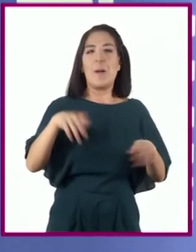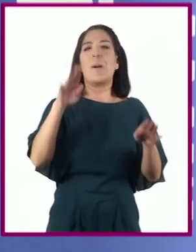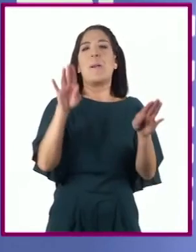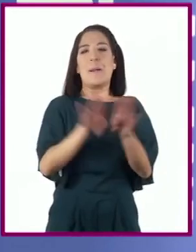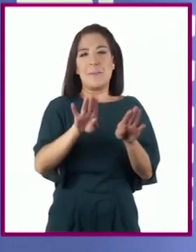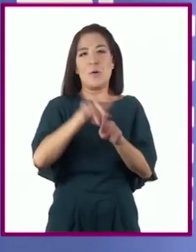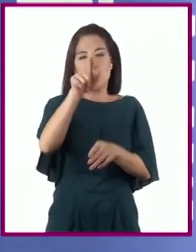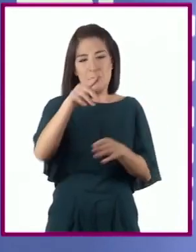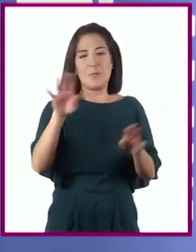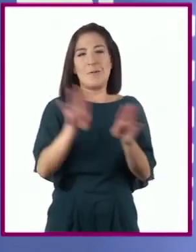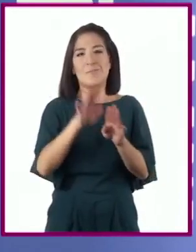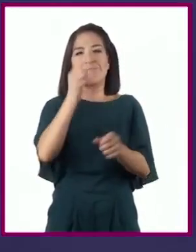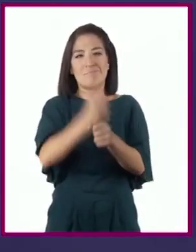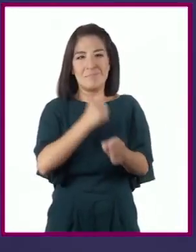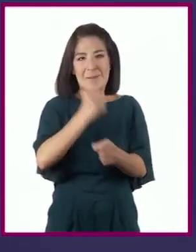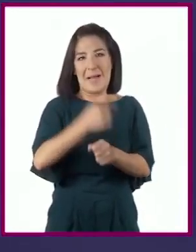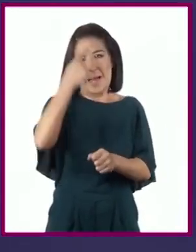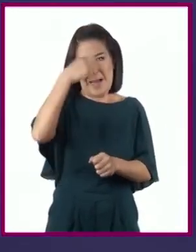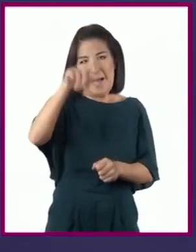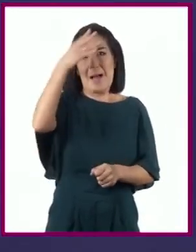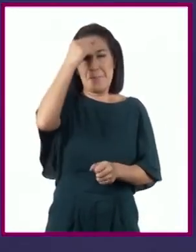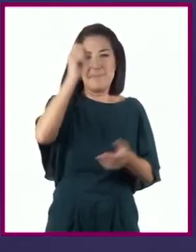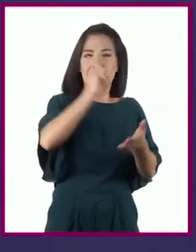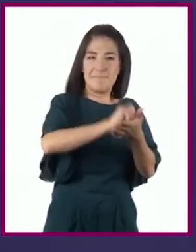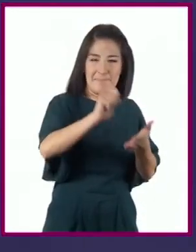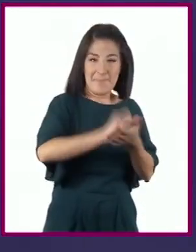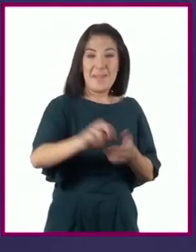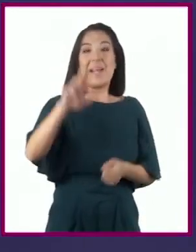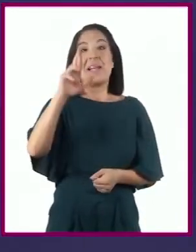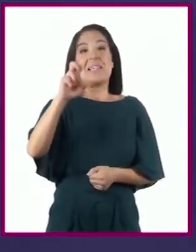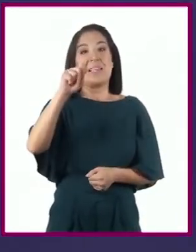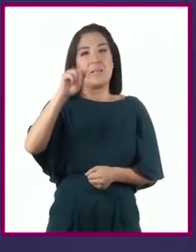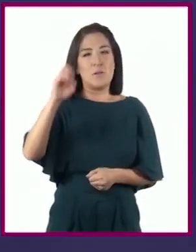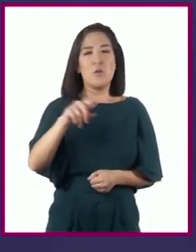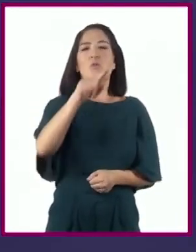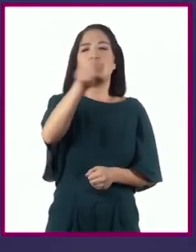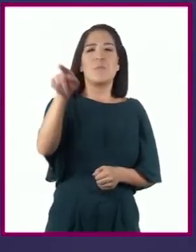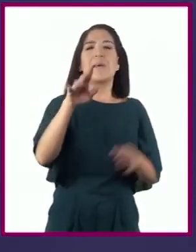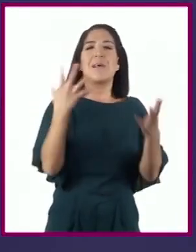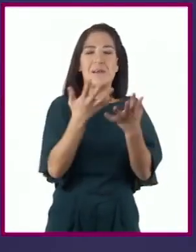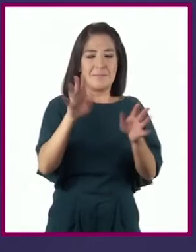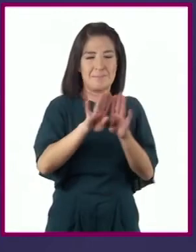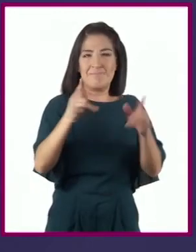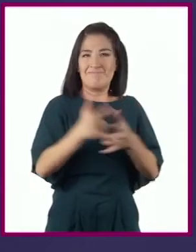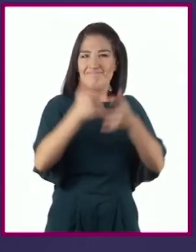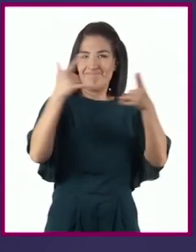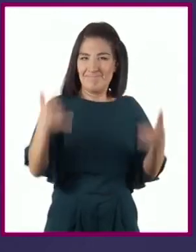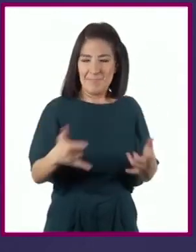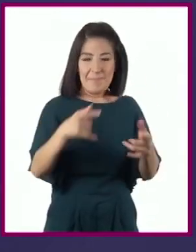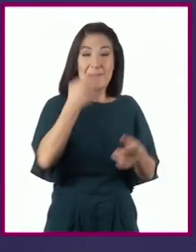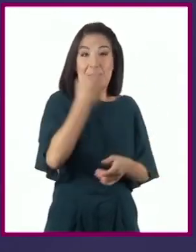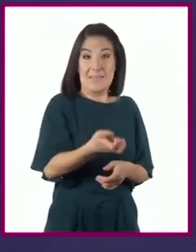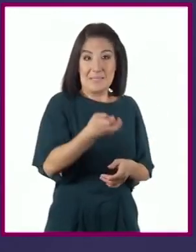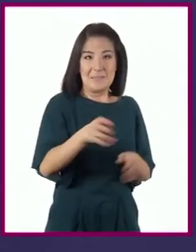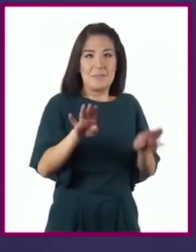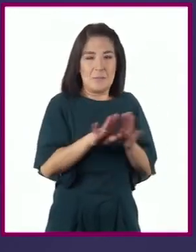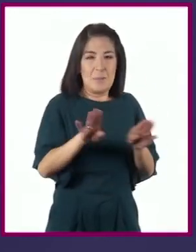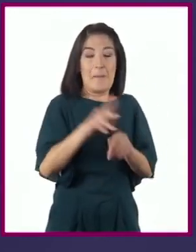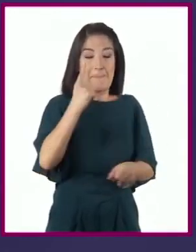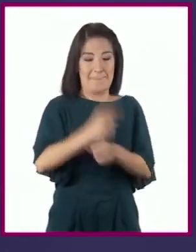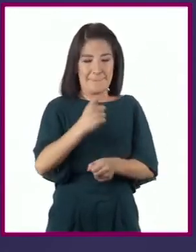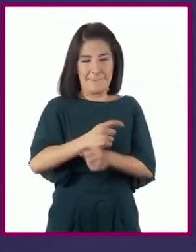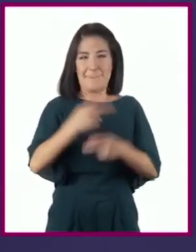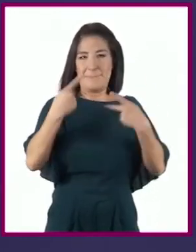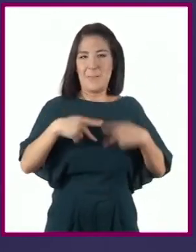para que practiquen la escritura. ¡Va el reto! De escribir un pequeño relato inspirado en esta historia en primera